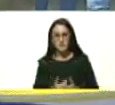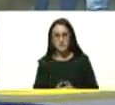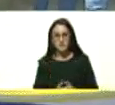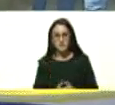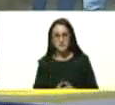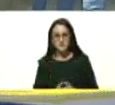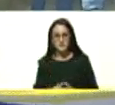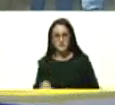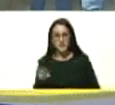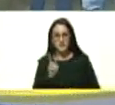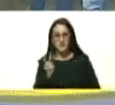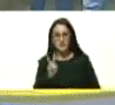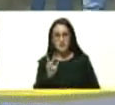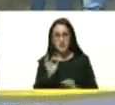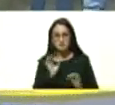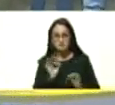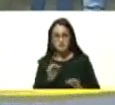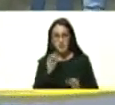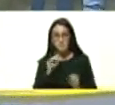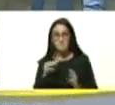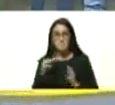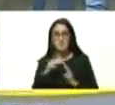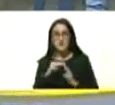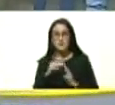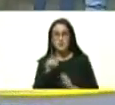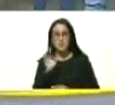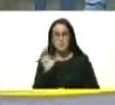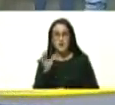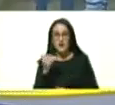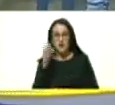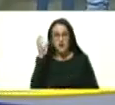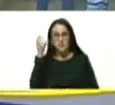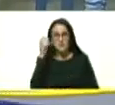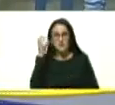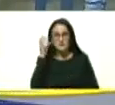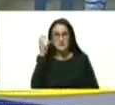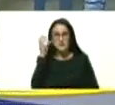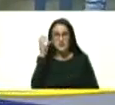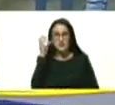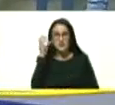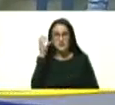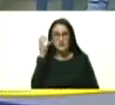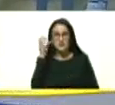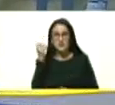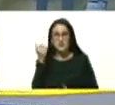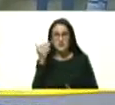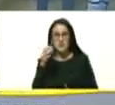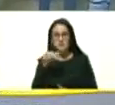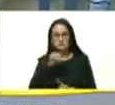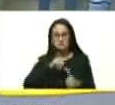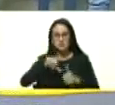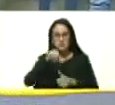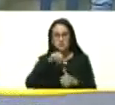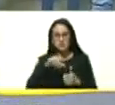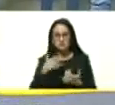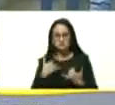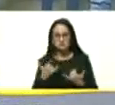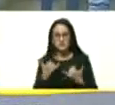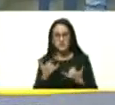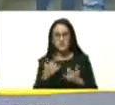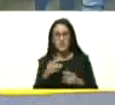Y Venezuela tiene que ir consolidando la meta de un país que tiene capacidad para autoabastecerse y